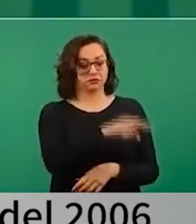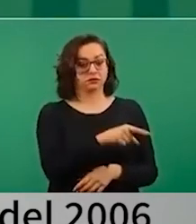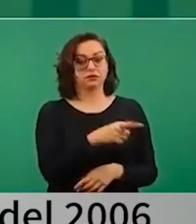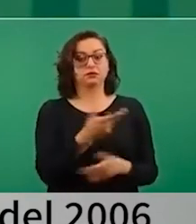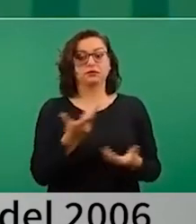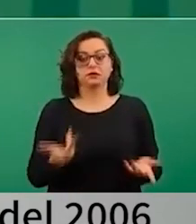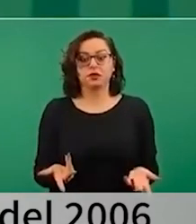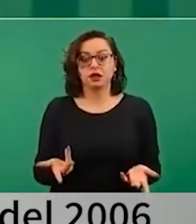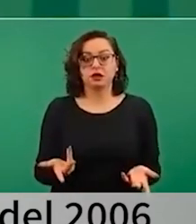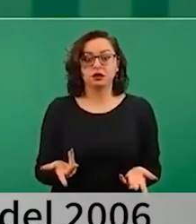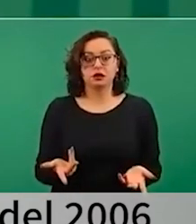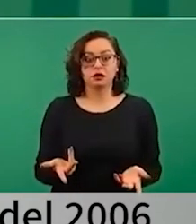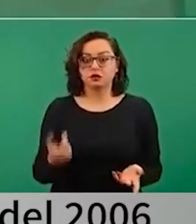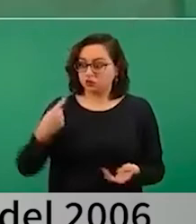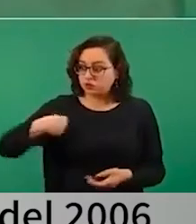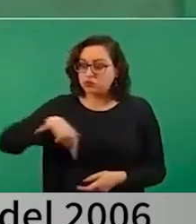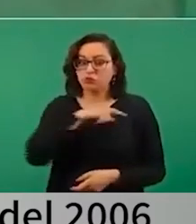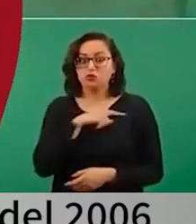utilizamos